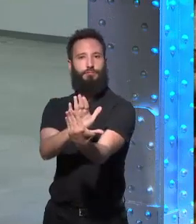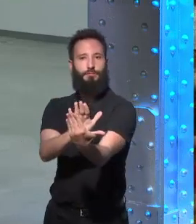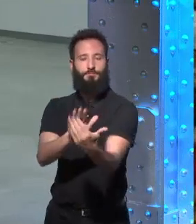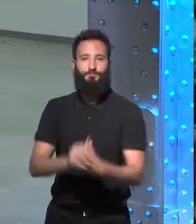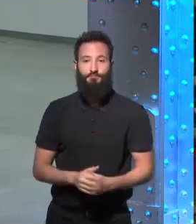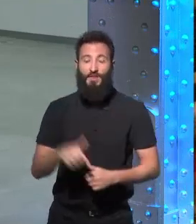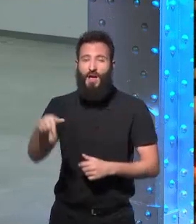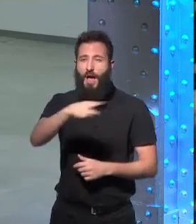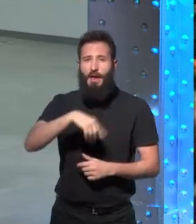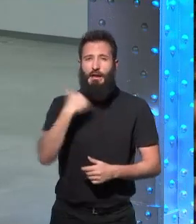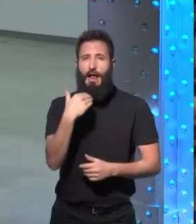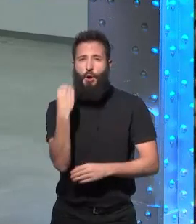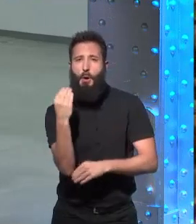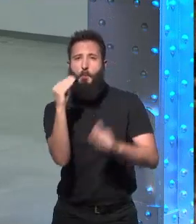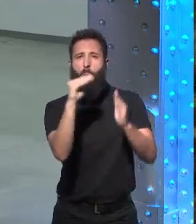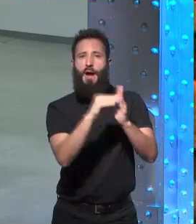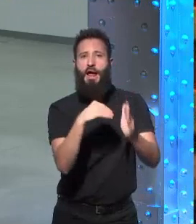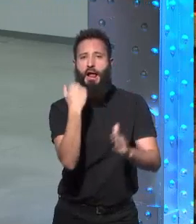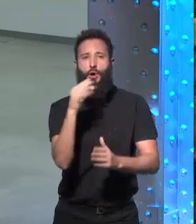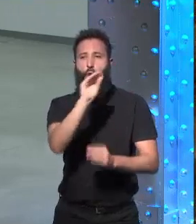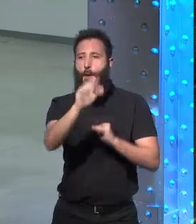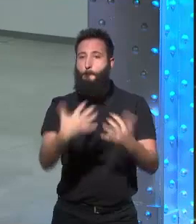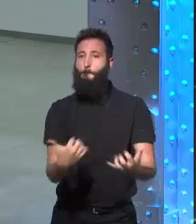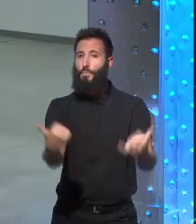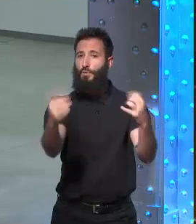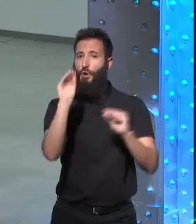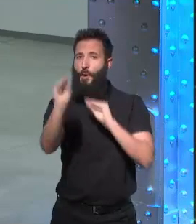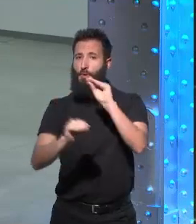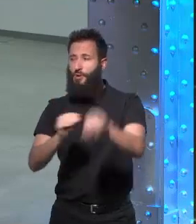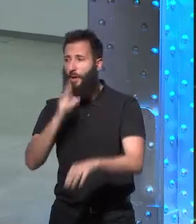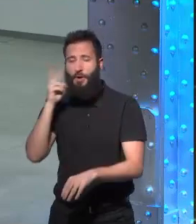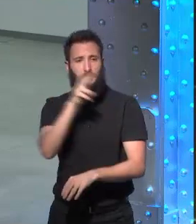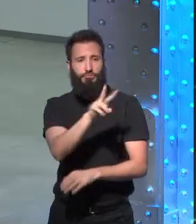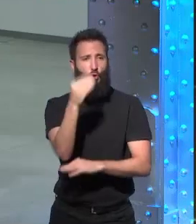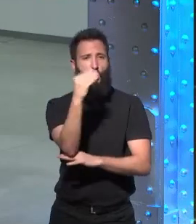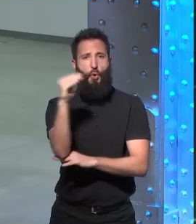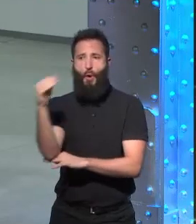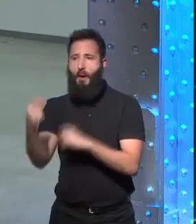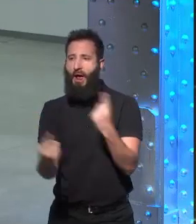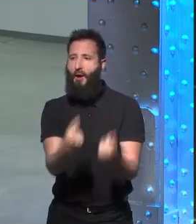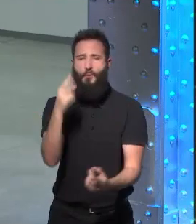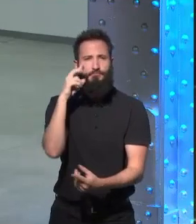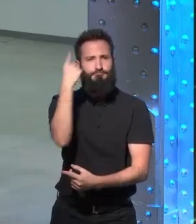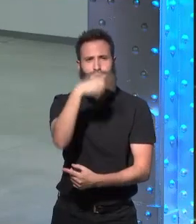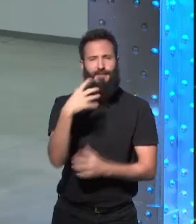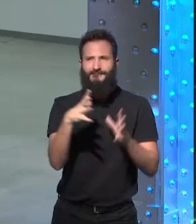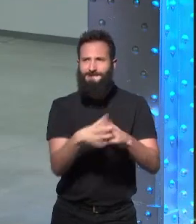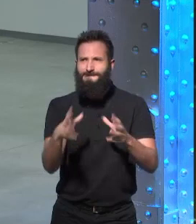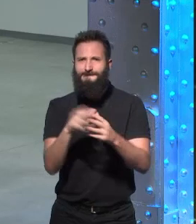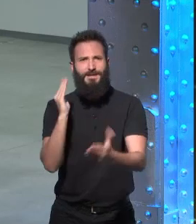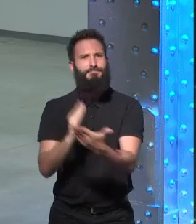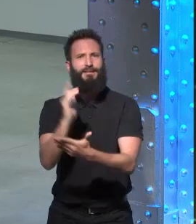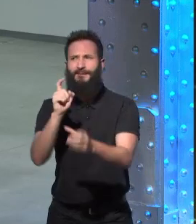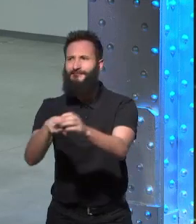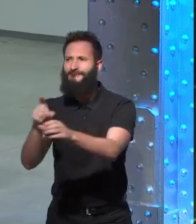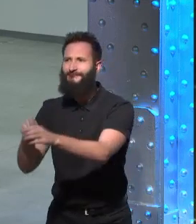Por aquí algo más que añadir, alguna pregunta entre el público, que he visto algún joven que antes estaba con ganas de intervenir.